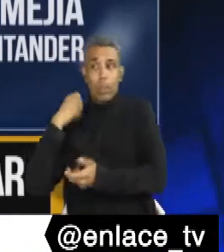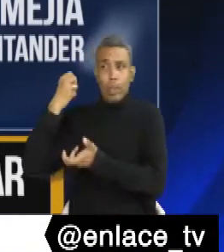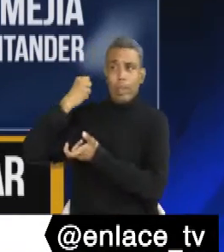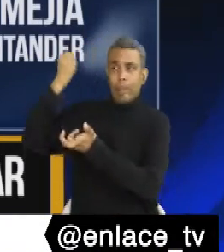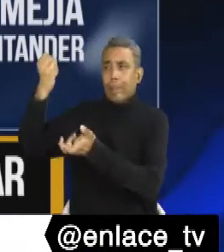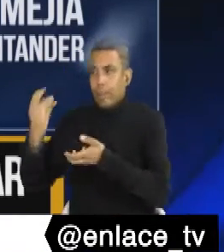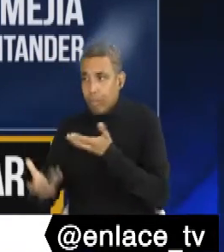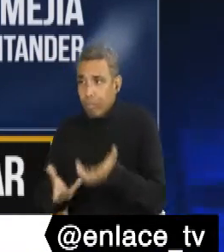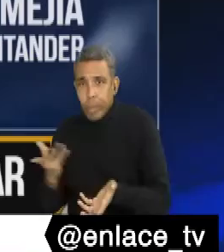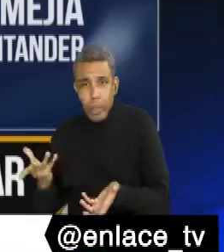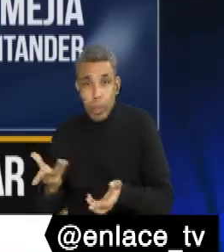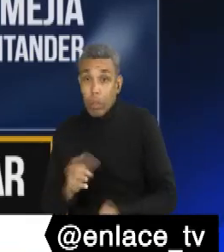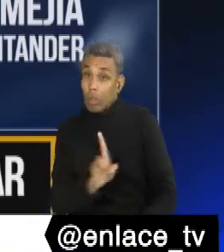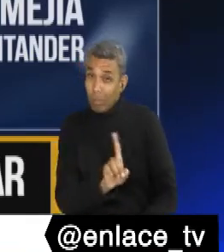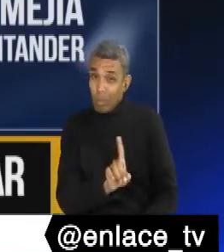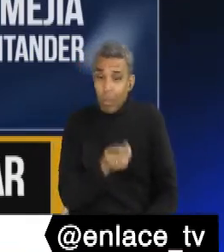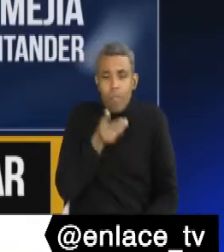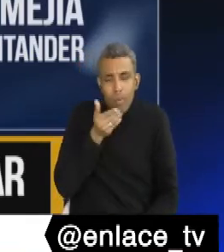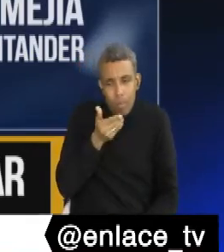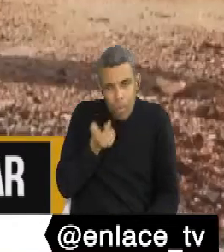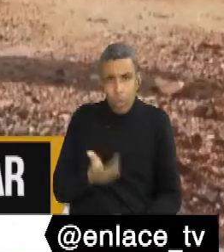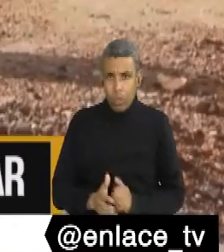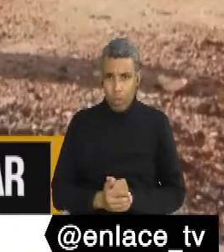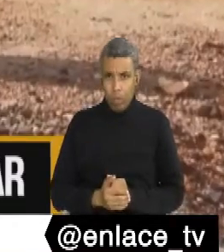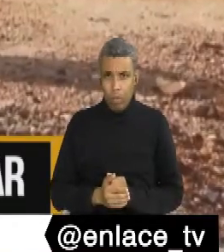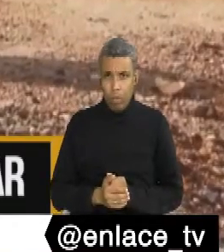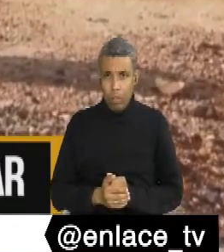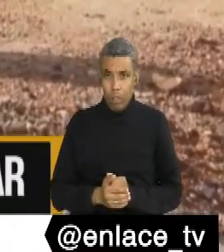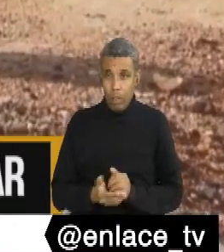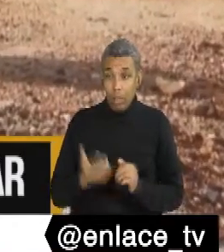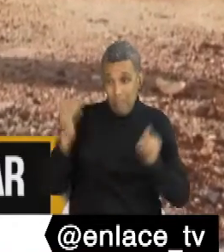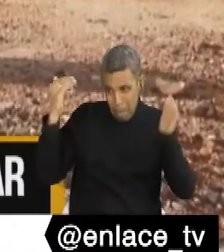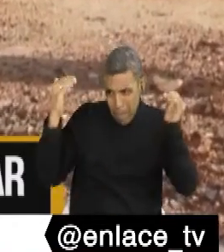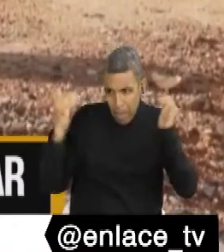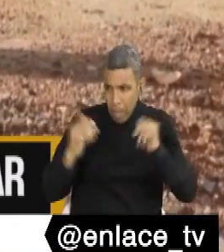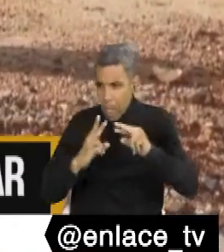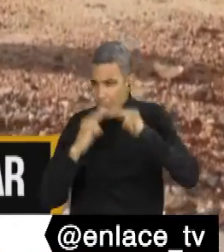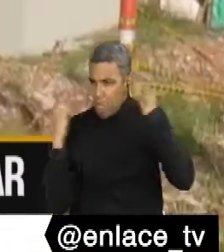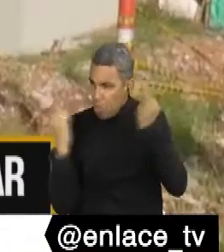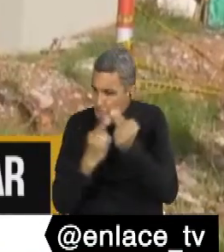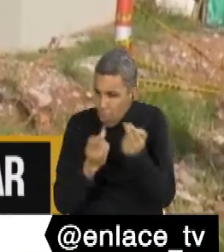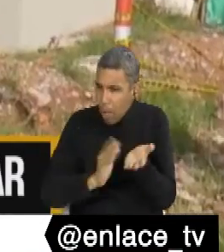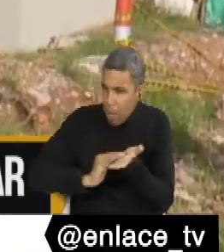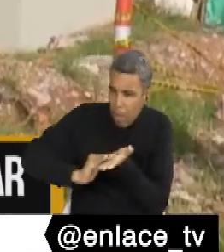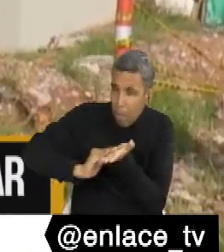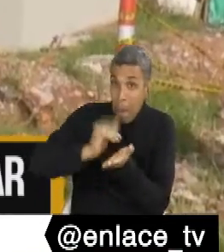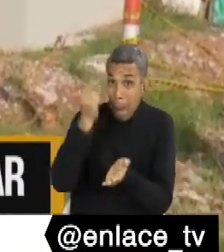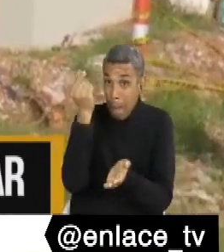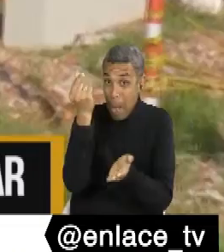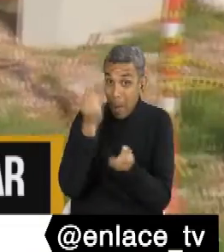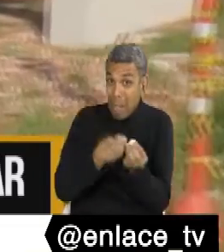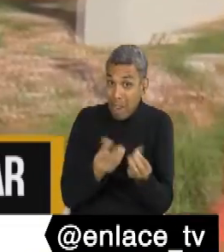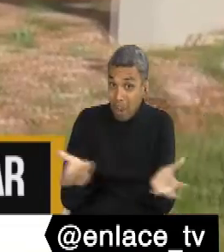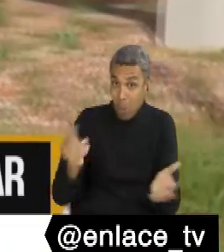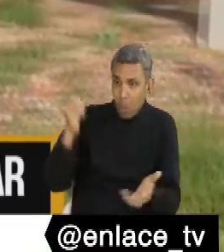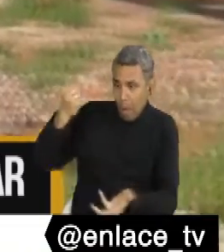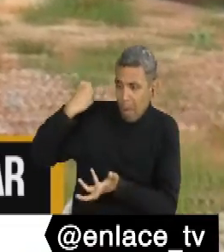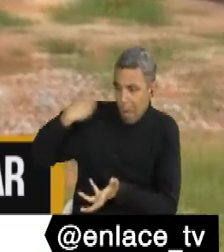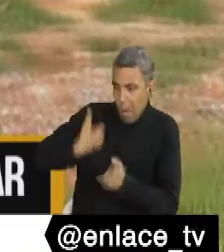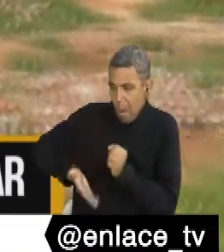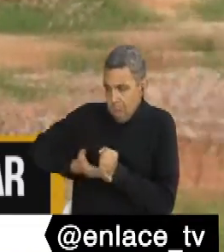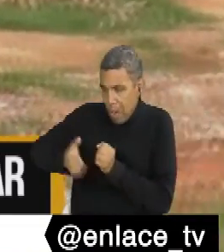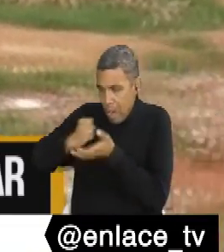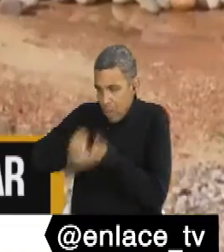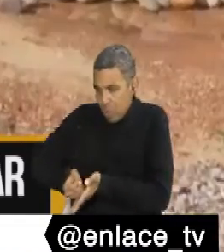mejor una cesión de contrato y así poder salvar estos recursos y que la gente reciba este puente en